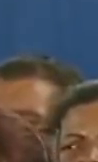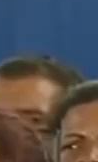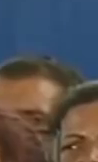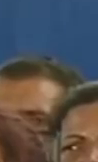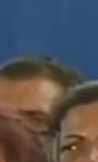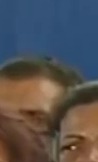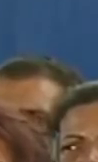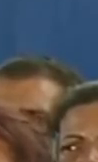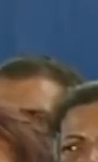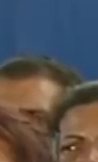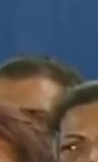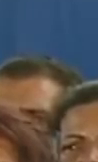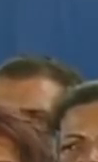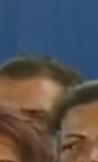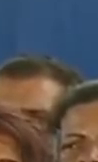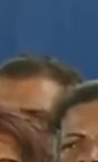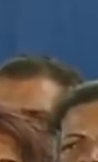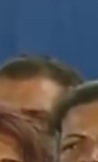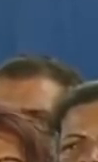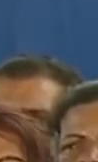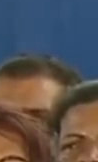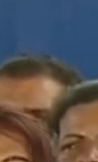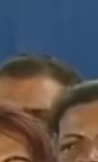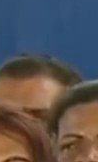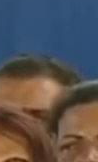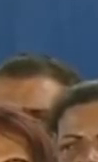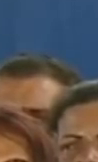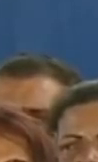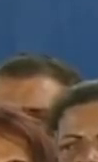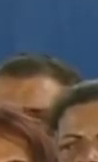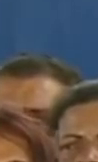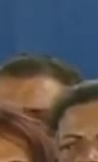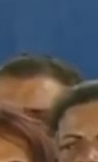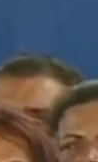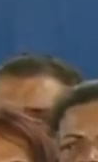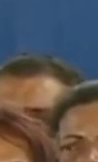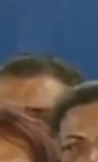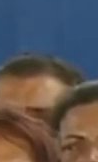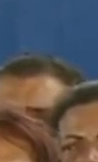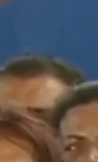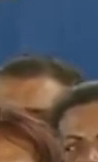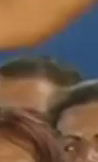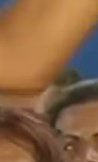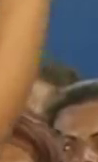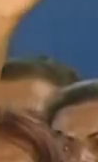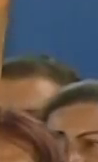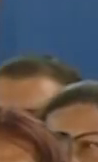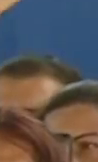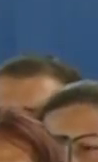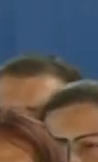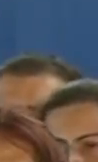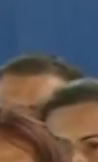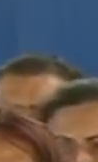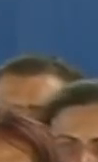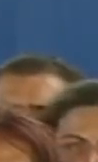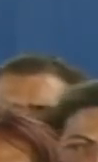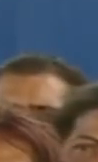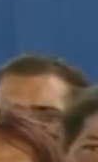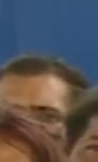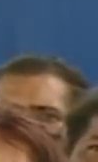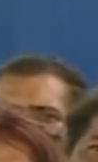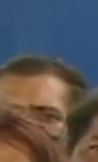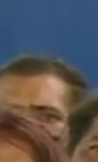o a llevar atún o a llevar cataco, allá arriba a Guadualito o allá arriba al Delta, nosotros nos venimos